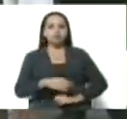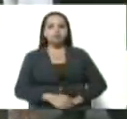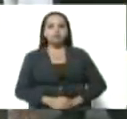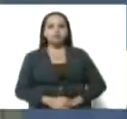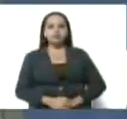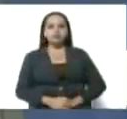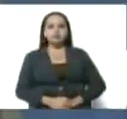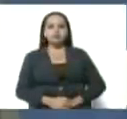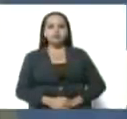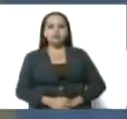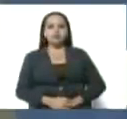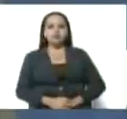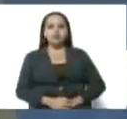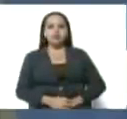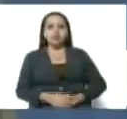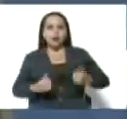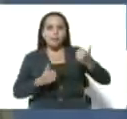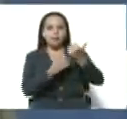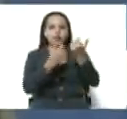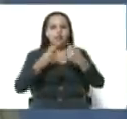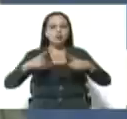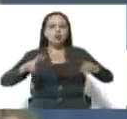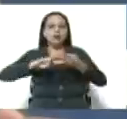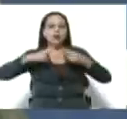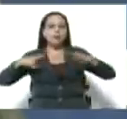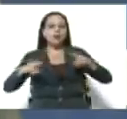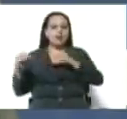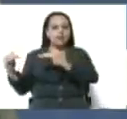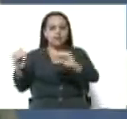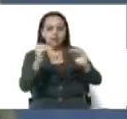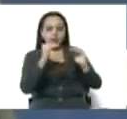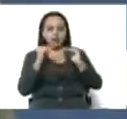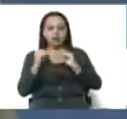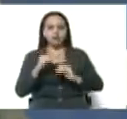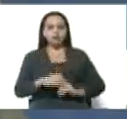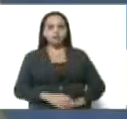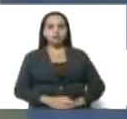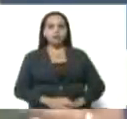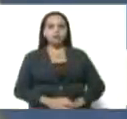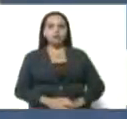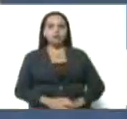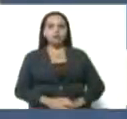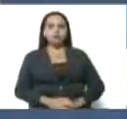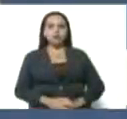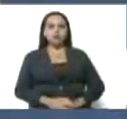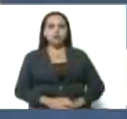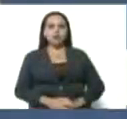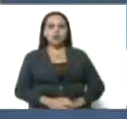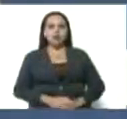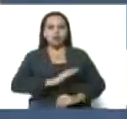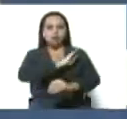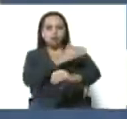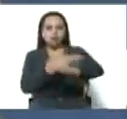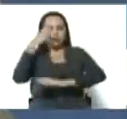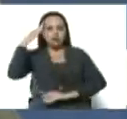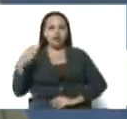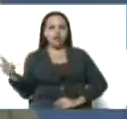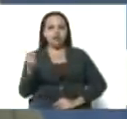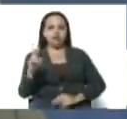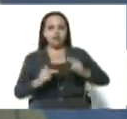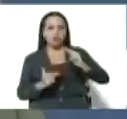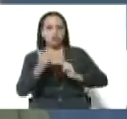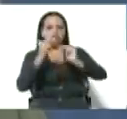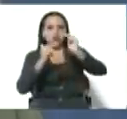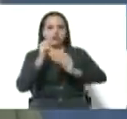sustento de la democracia de la paz de la estabilidad el poder militar de venezuela construirlo